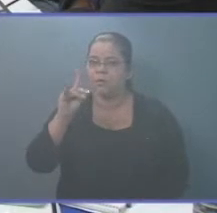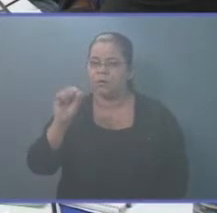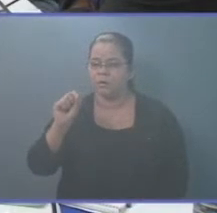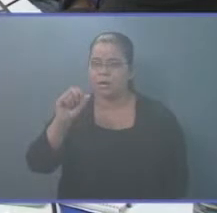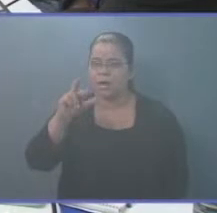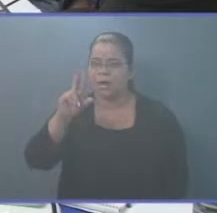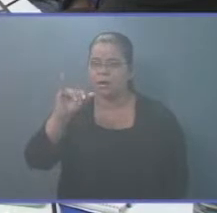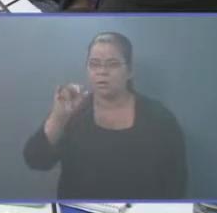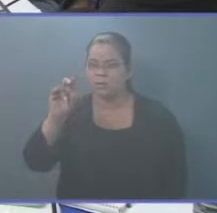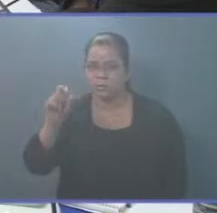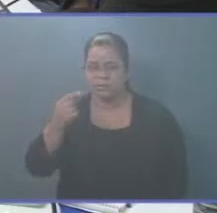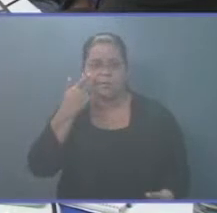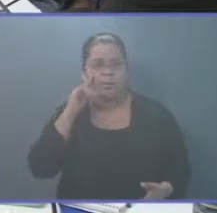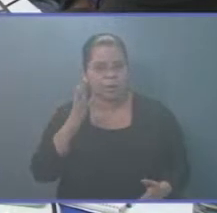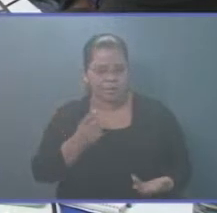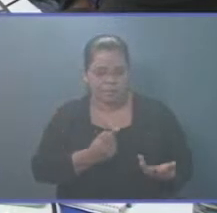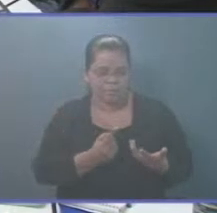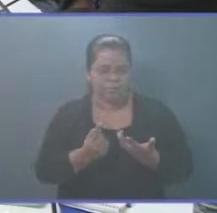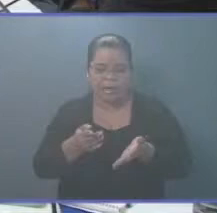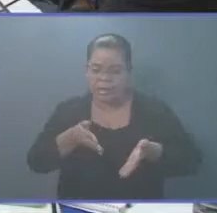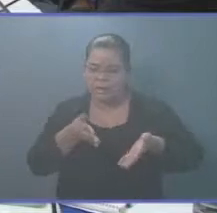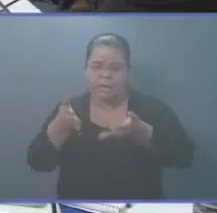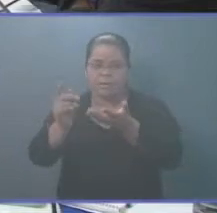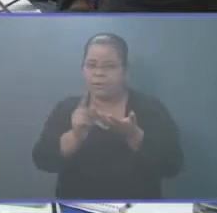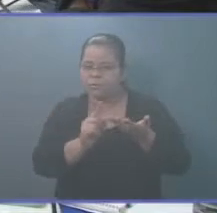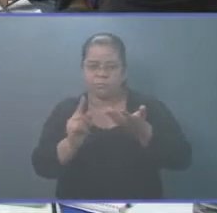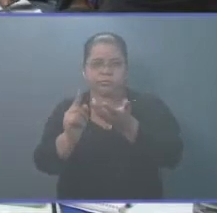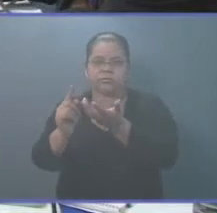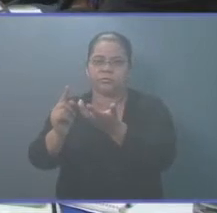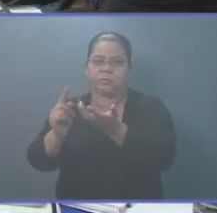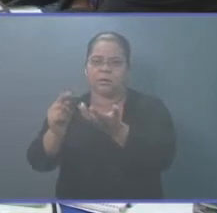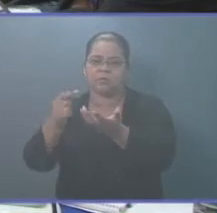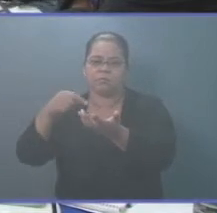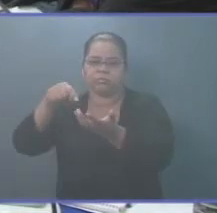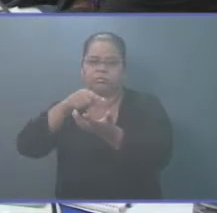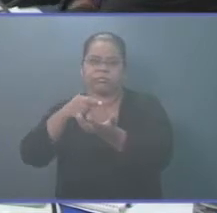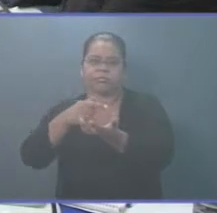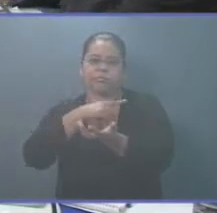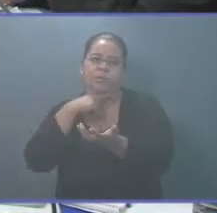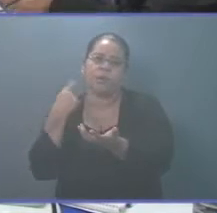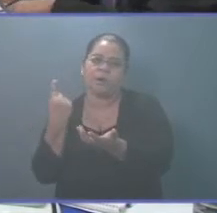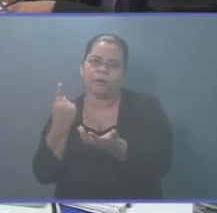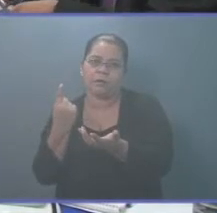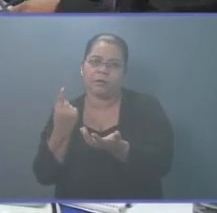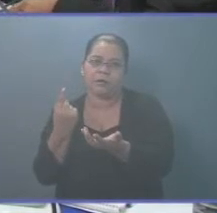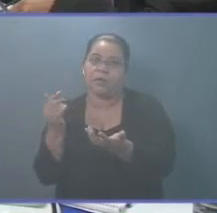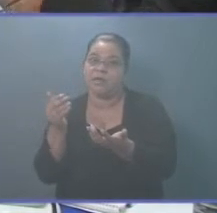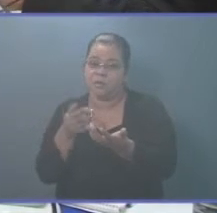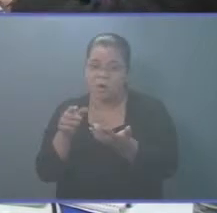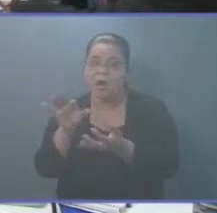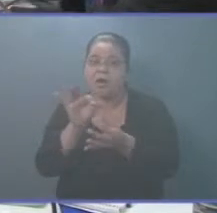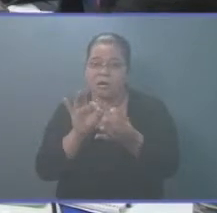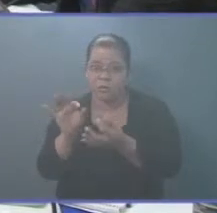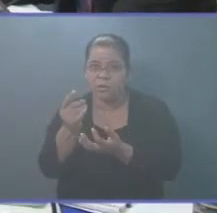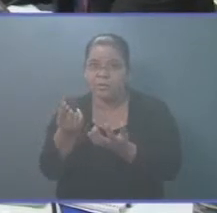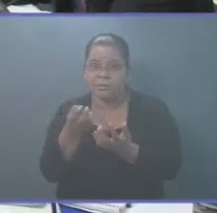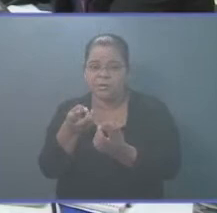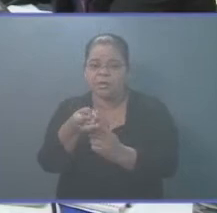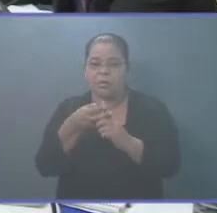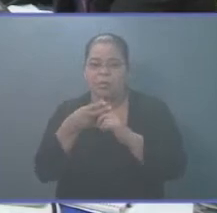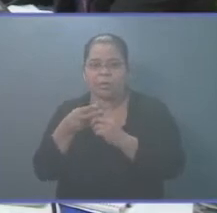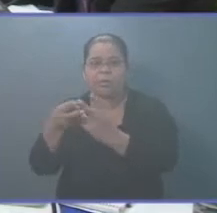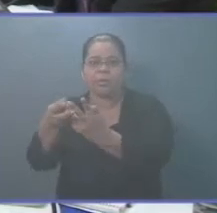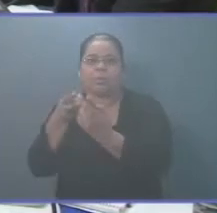el camino hay homicidios simples y agravados sobre la gente esta. Hay secuestros, hay gente que cuando va en el camino